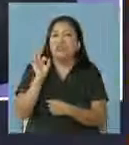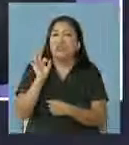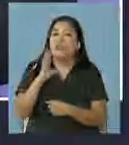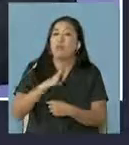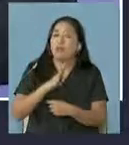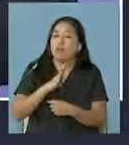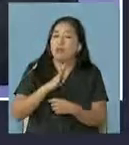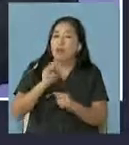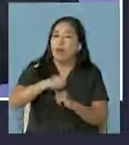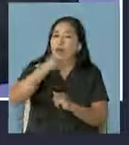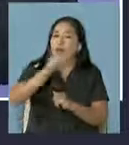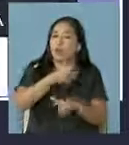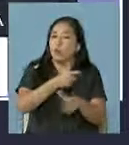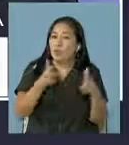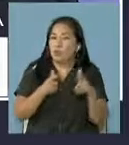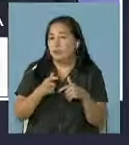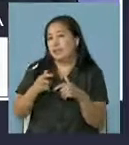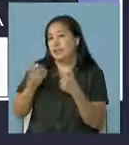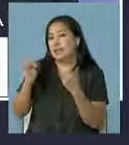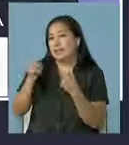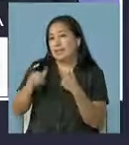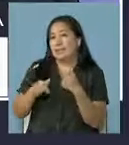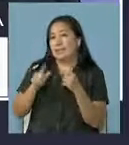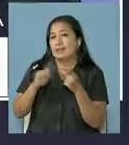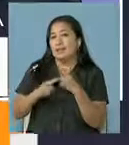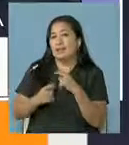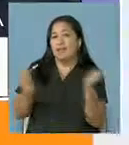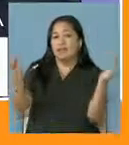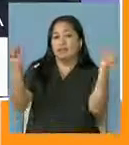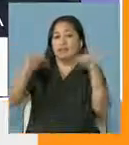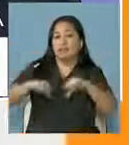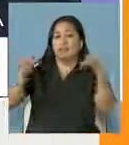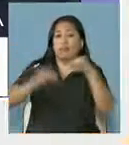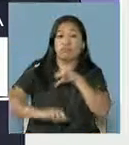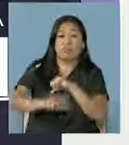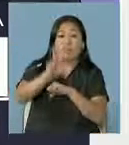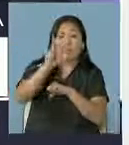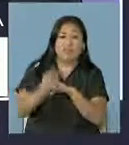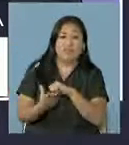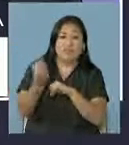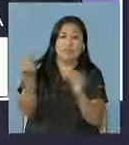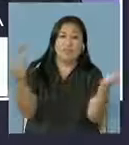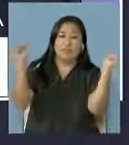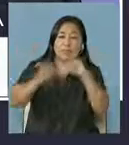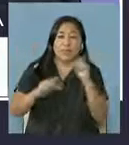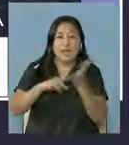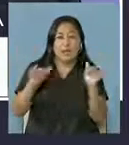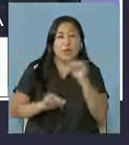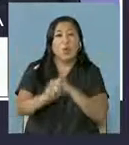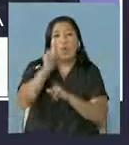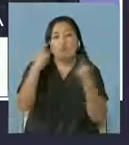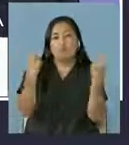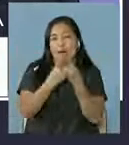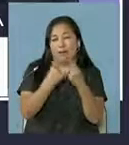torneo exactamente el arranque tiene que ver con tres derrotas en los cuatro partidos que disputó la buena noticias que ganó el único